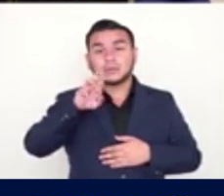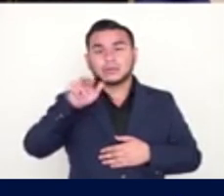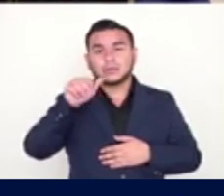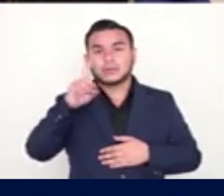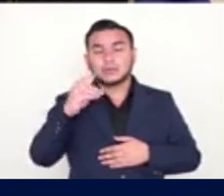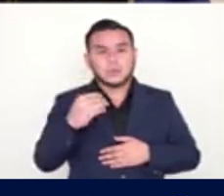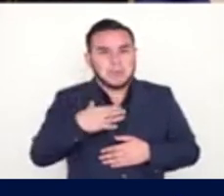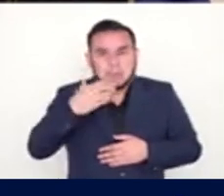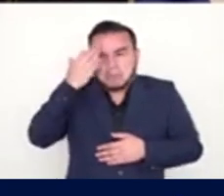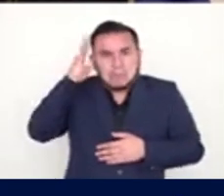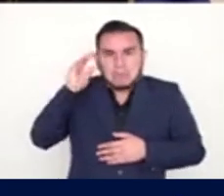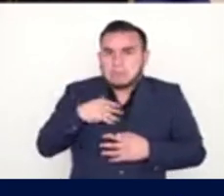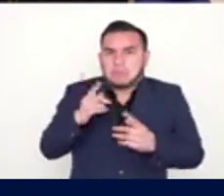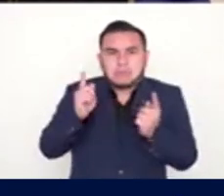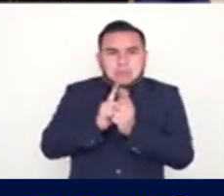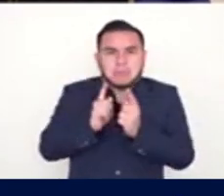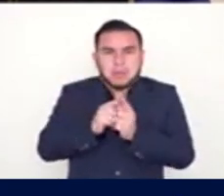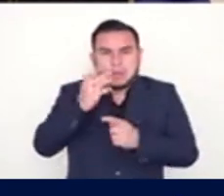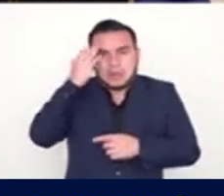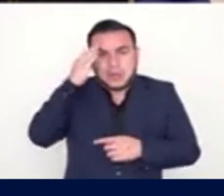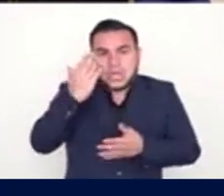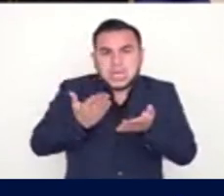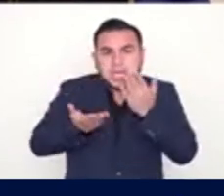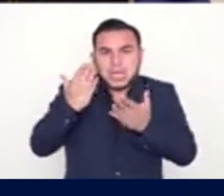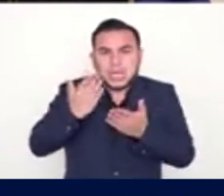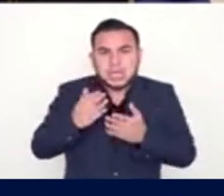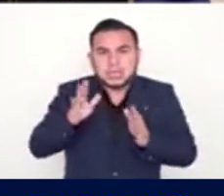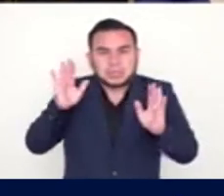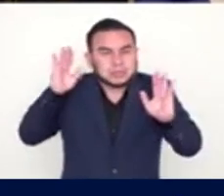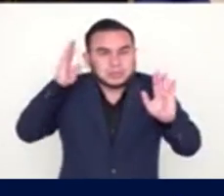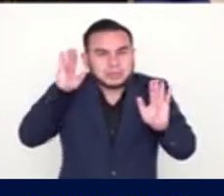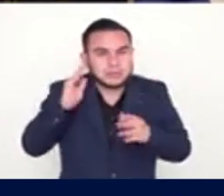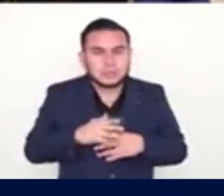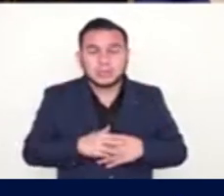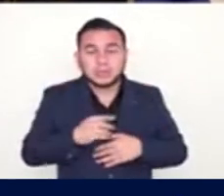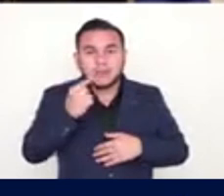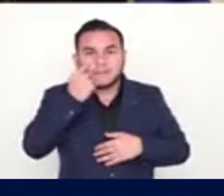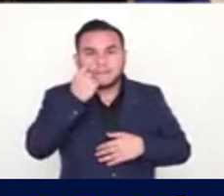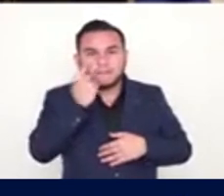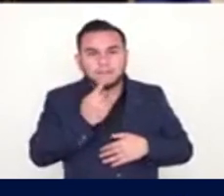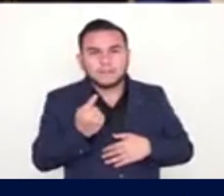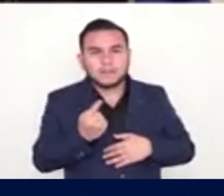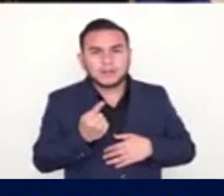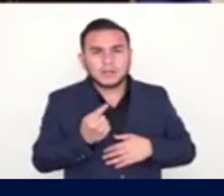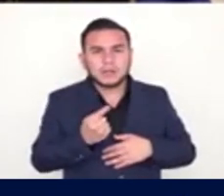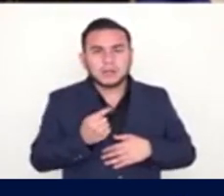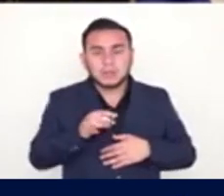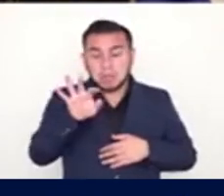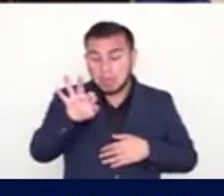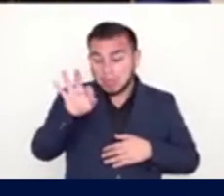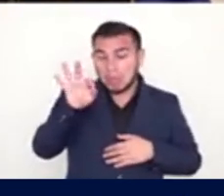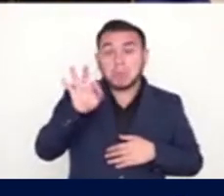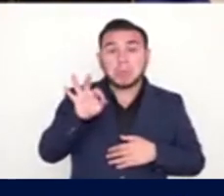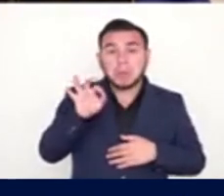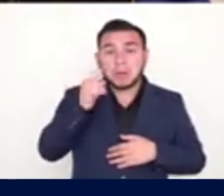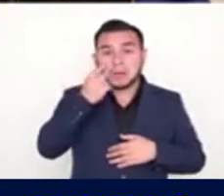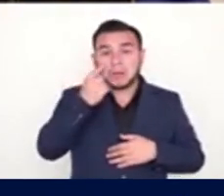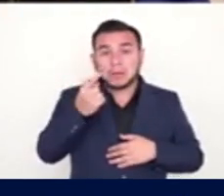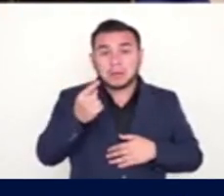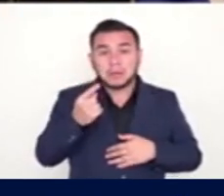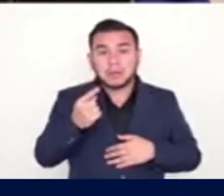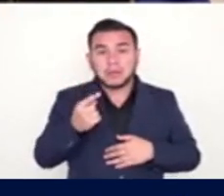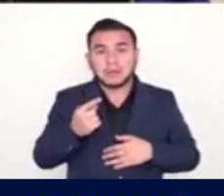Gato Encerrado. Entonces yo dije, no sé, tal vez en inglés, en Closed Cat o algo. Y empecé a buscar y no encontré el medio Gato Encerrado. Encontré, perdón,